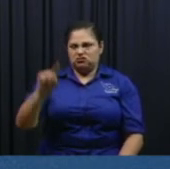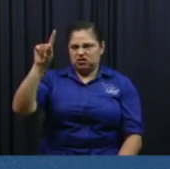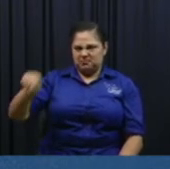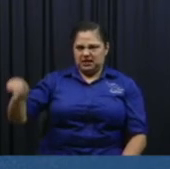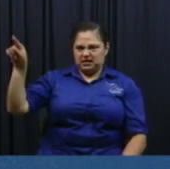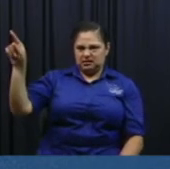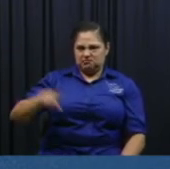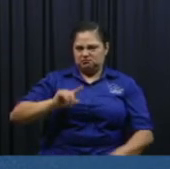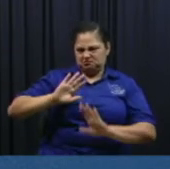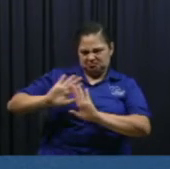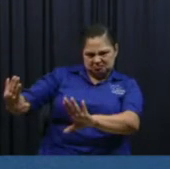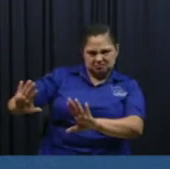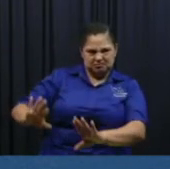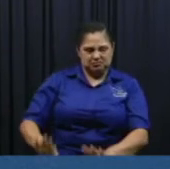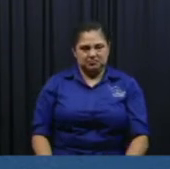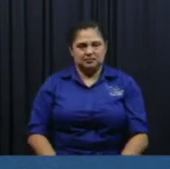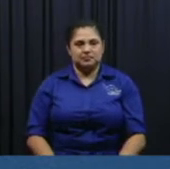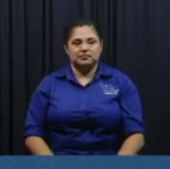reprenden